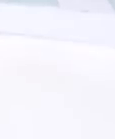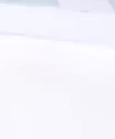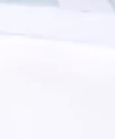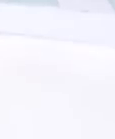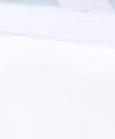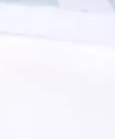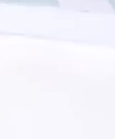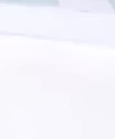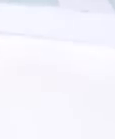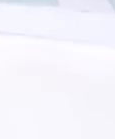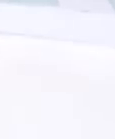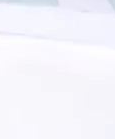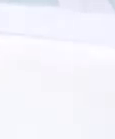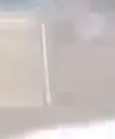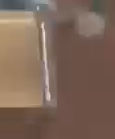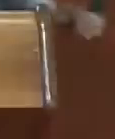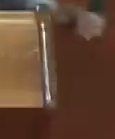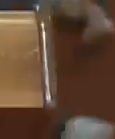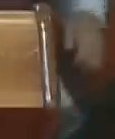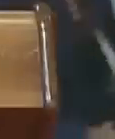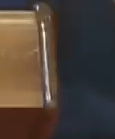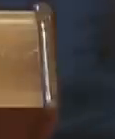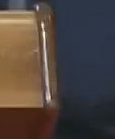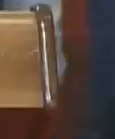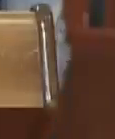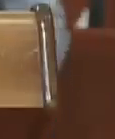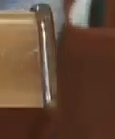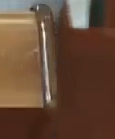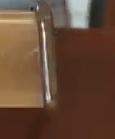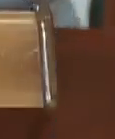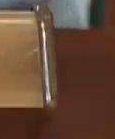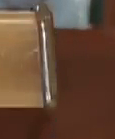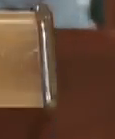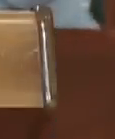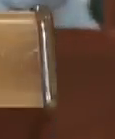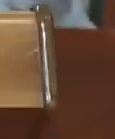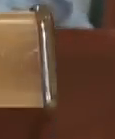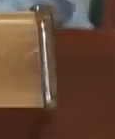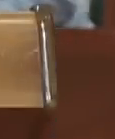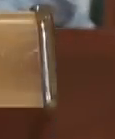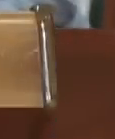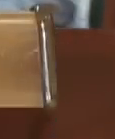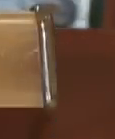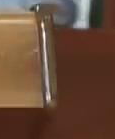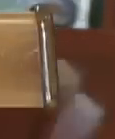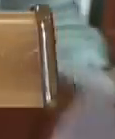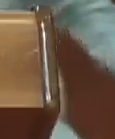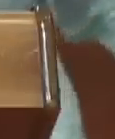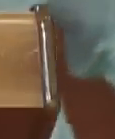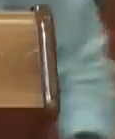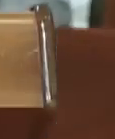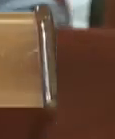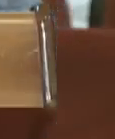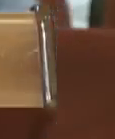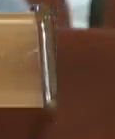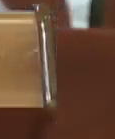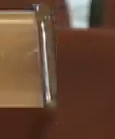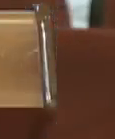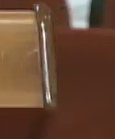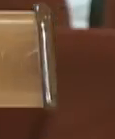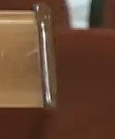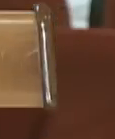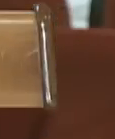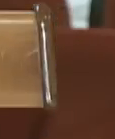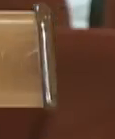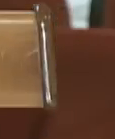ALBA TCP. Nos conectamos. Ahora el presidente de la República de Cuba, Miguel Díaz-Canel Bermúdez, quien